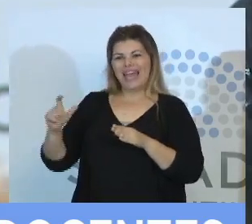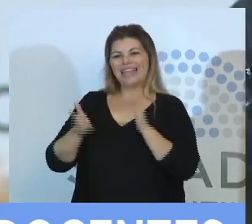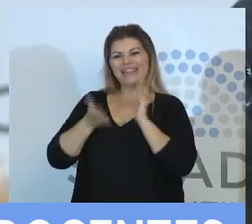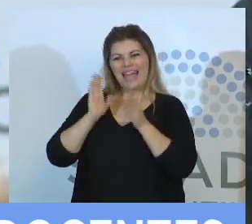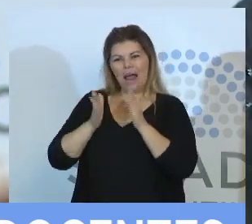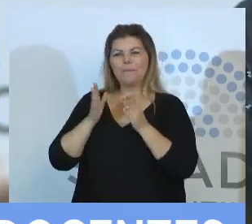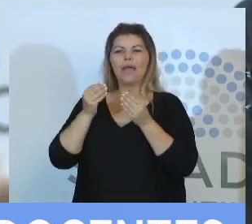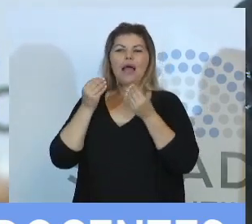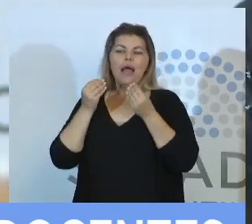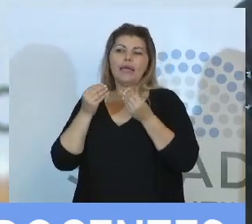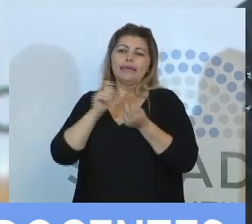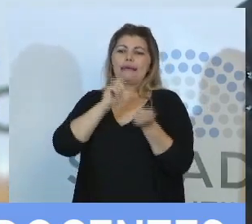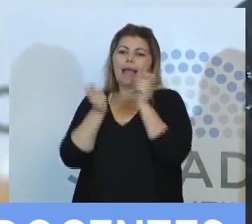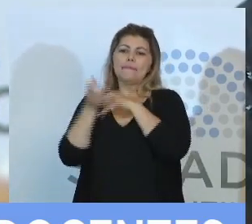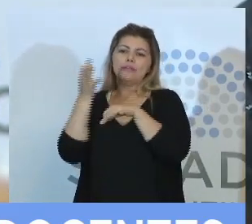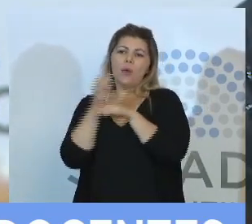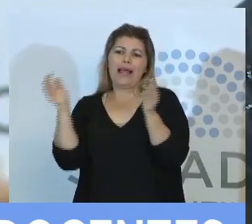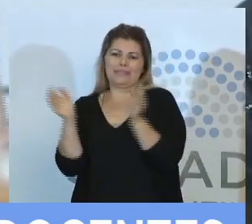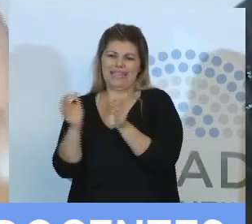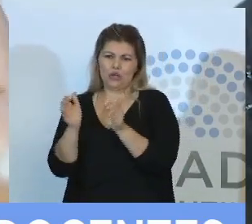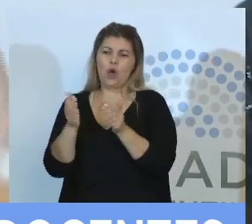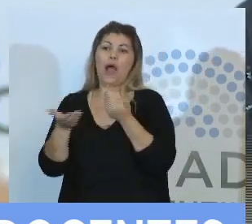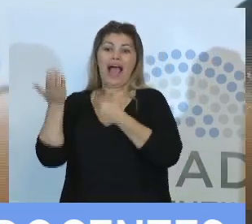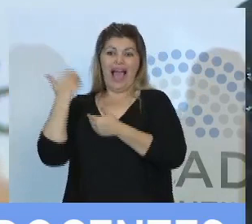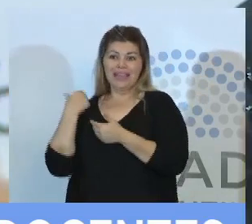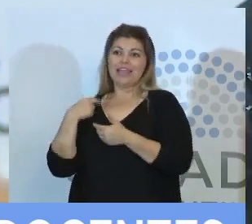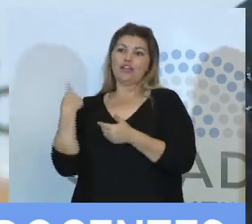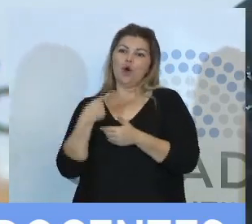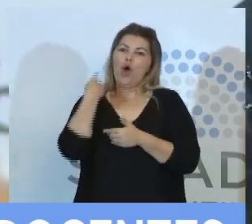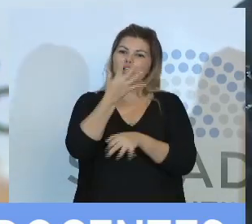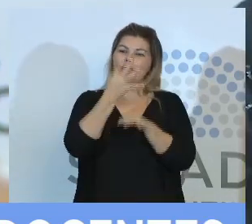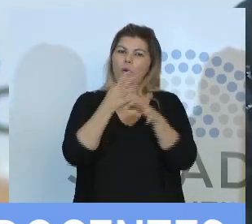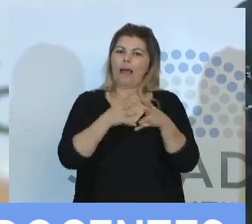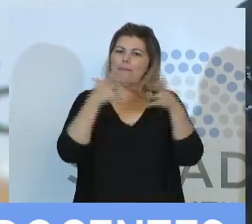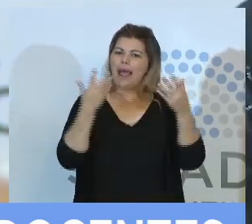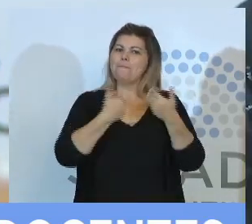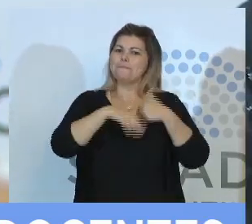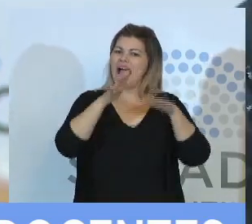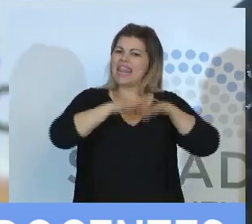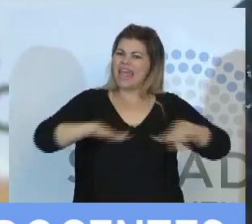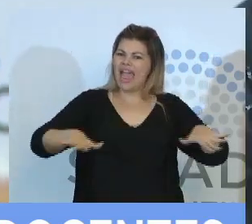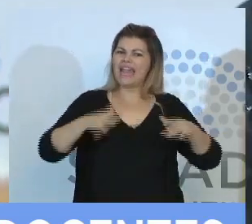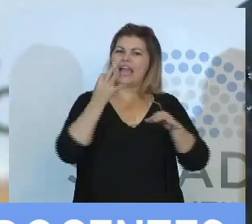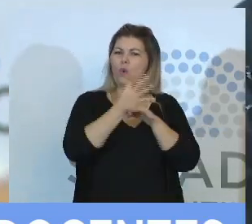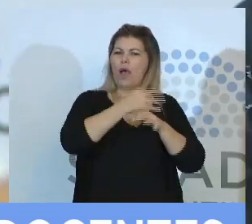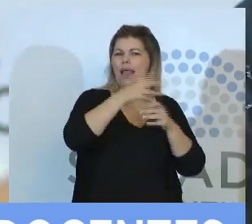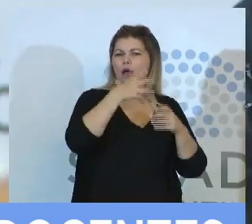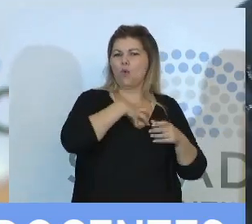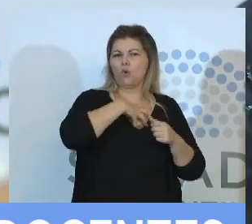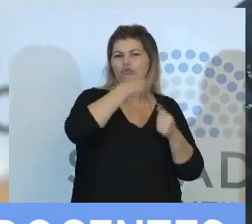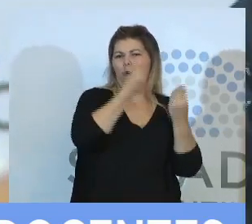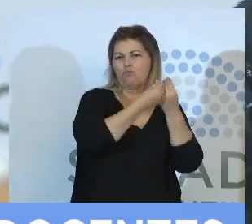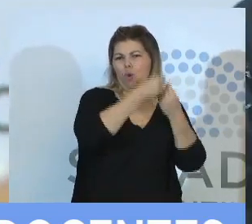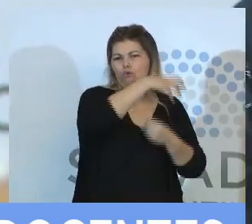chico. Perdón, en ese momento estábamos yendo a un colegio mucho más grande, más cantidad de alumnos, más cantidad de cursos. Y cuando nos